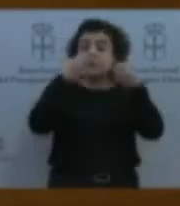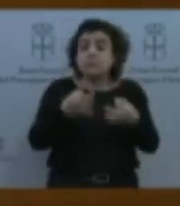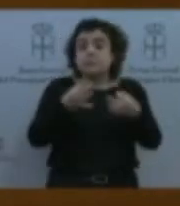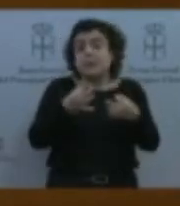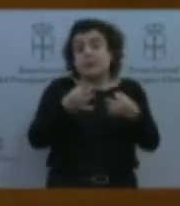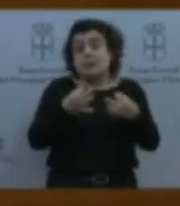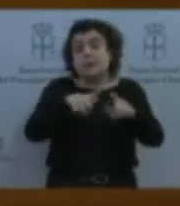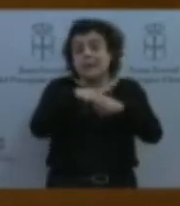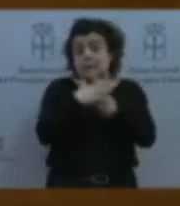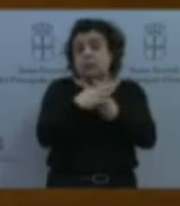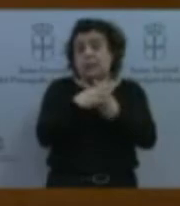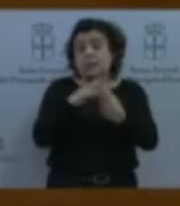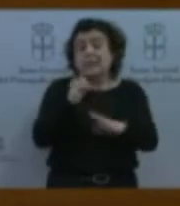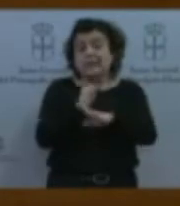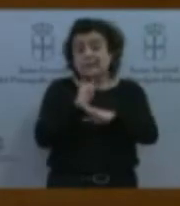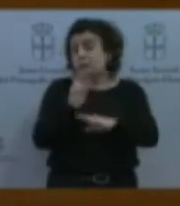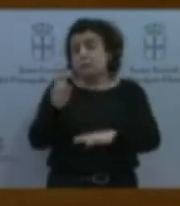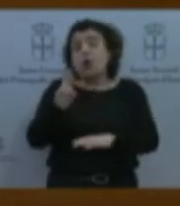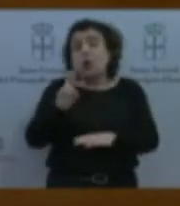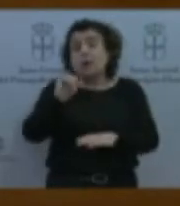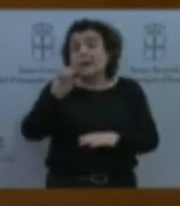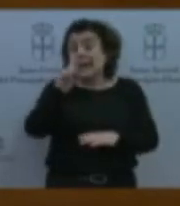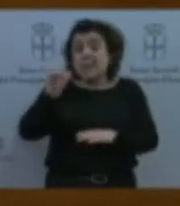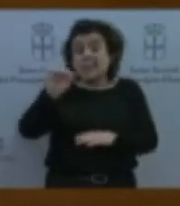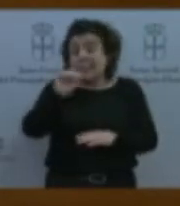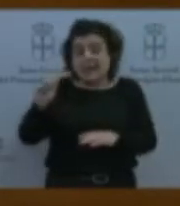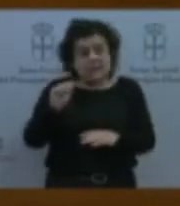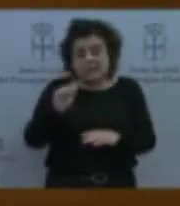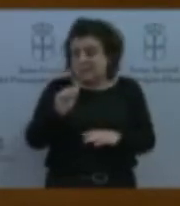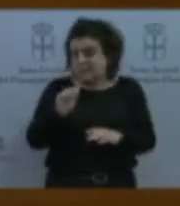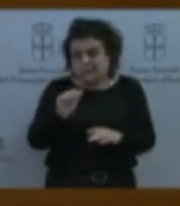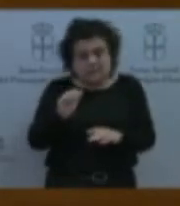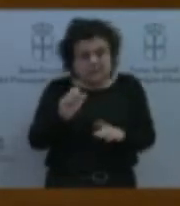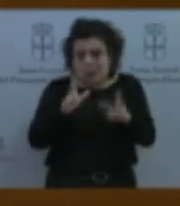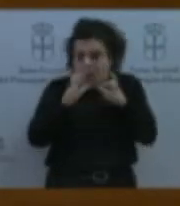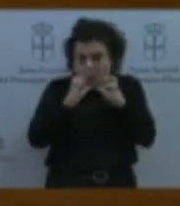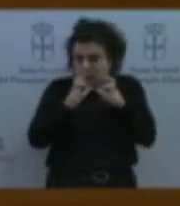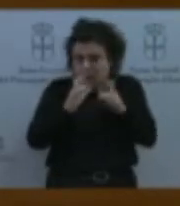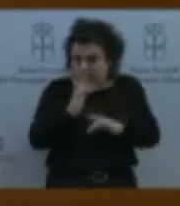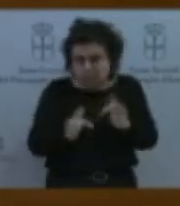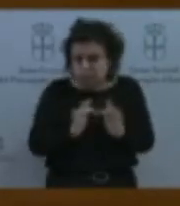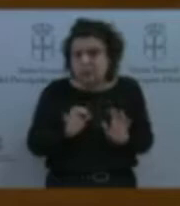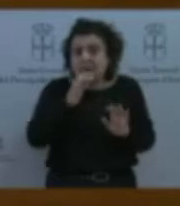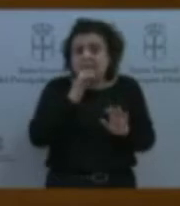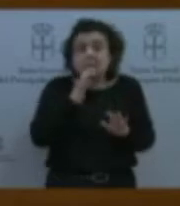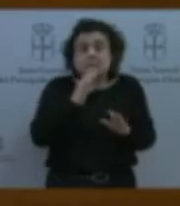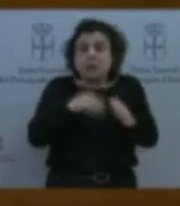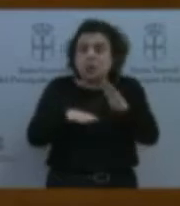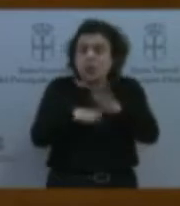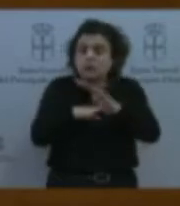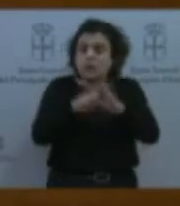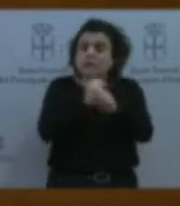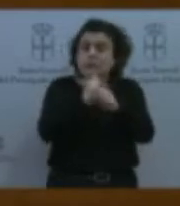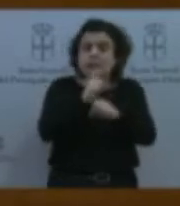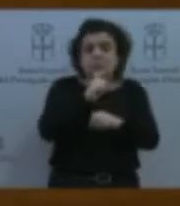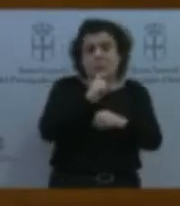es calamitosa. ¿Y cómo se mantiene? Se mantiene fundamentalmente a base del voluntarismo. Y es que se dijo aquí, y es cierto, y lo compartimos. Y es